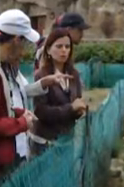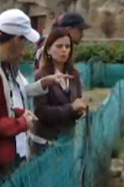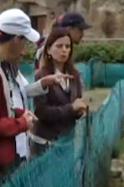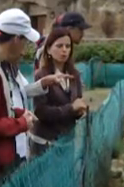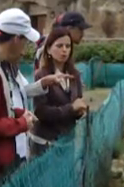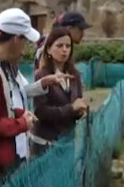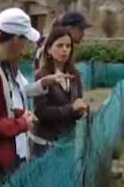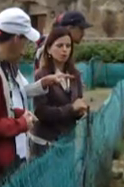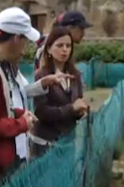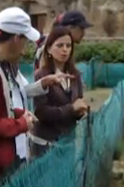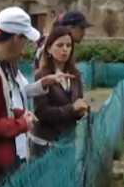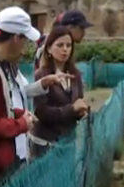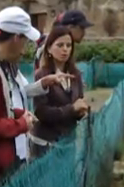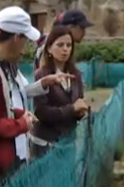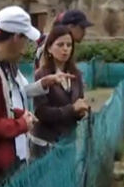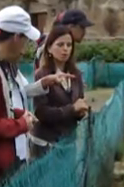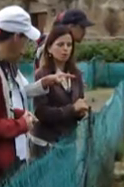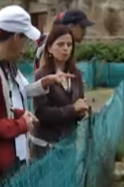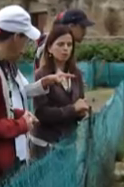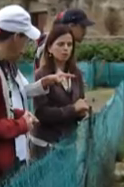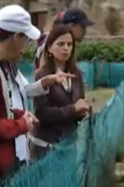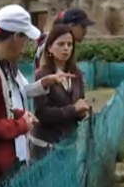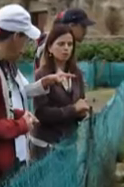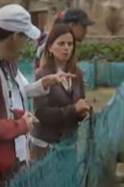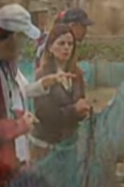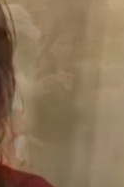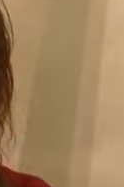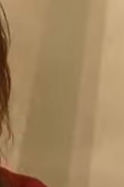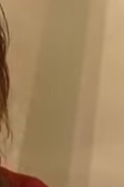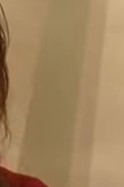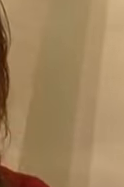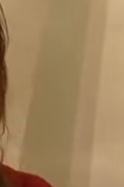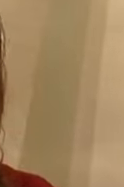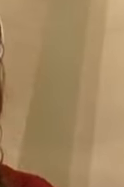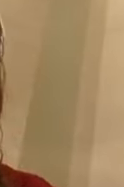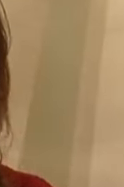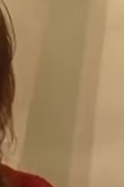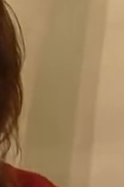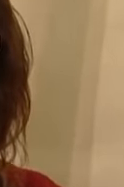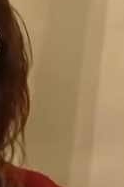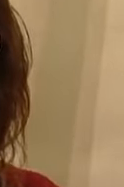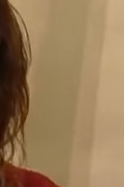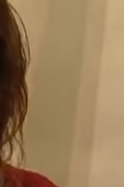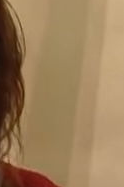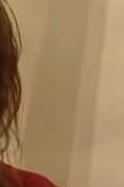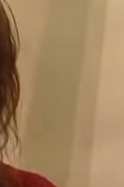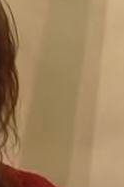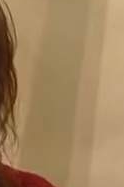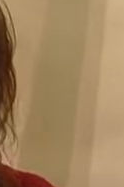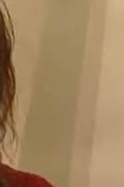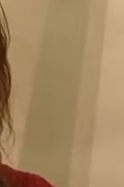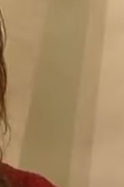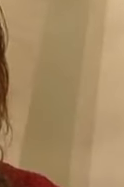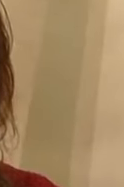inteligencia emocional que nos van a servir, ¿no? Si yo soy una persona que sé gestionar mis emociones, a la hora de ir al entorno comunitario que